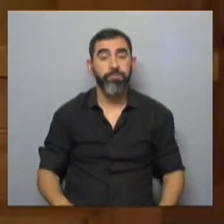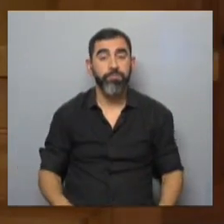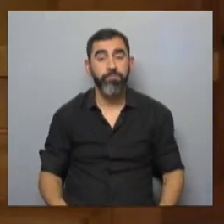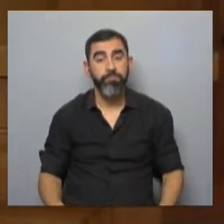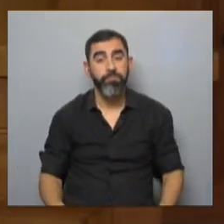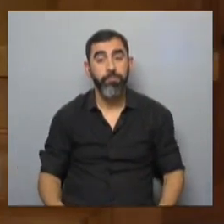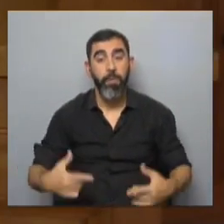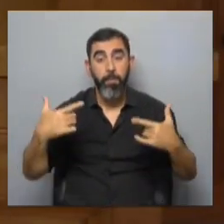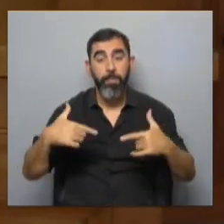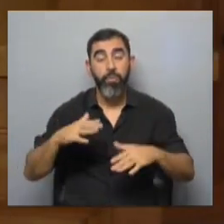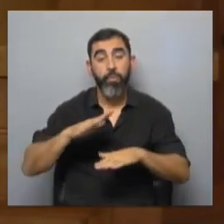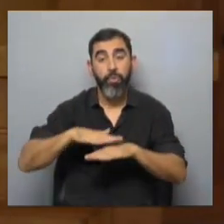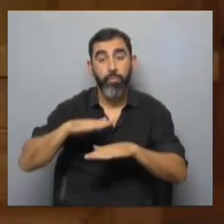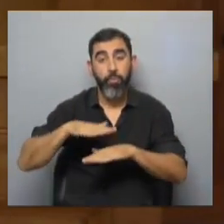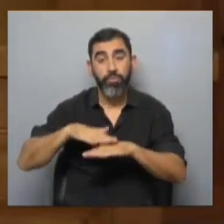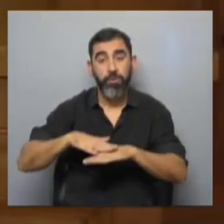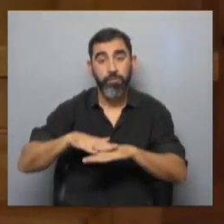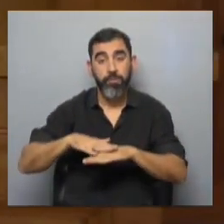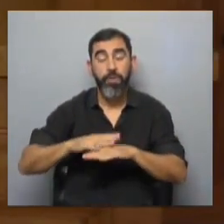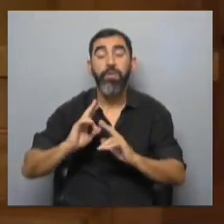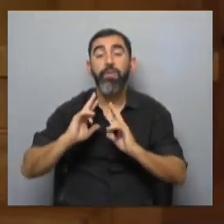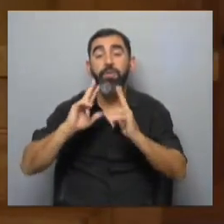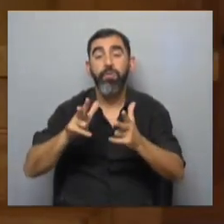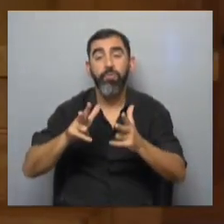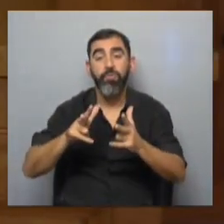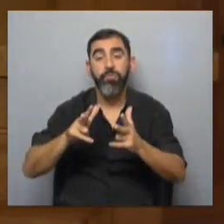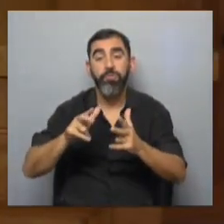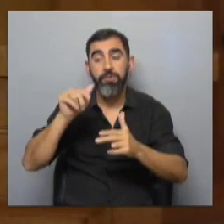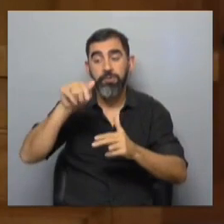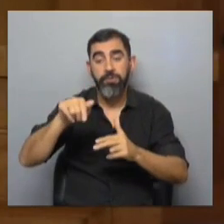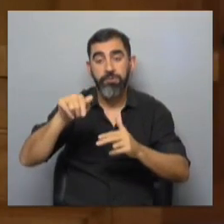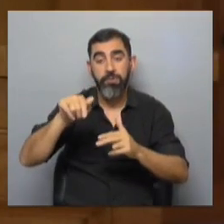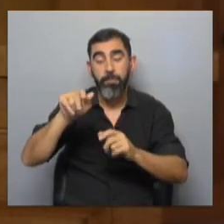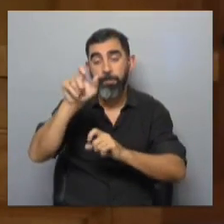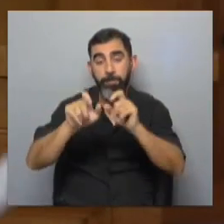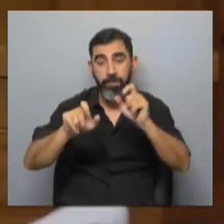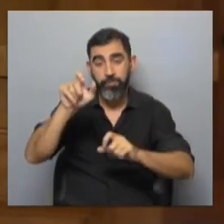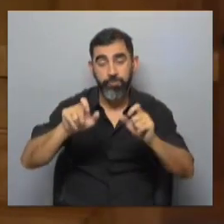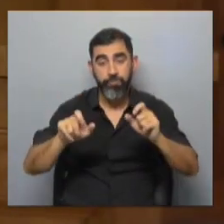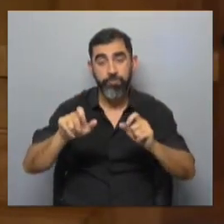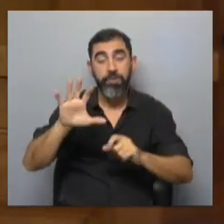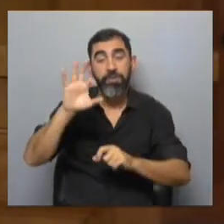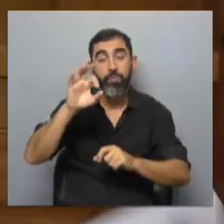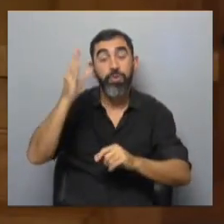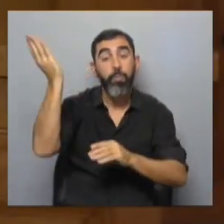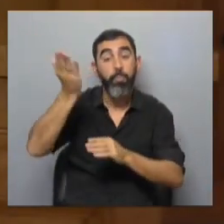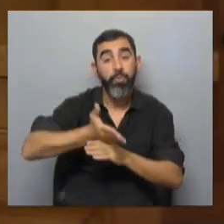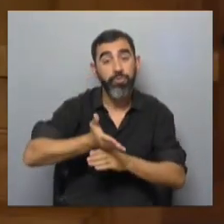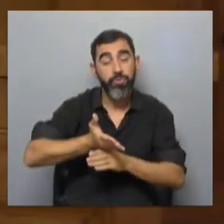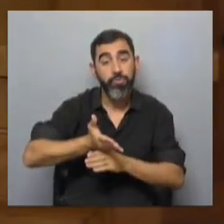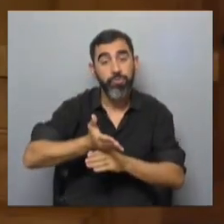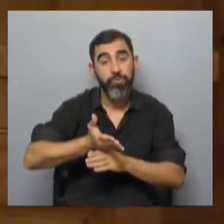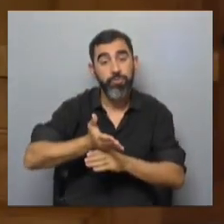y cargo del ministro Salinas. Sadjian dijo que de este personal el 50%